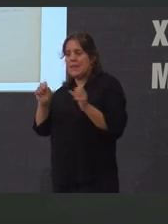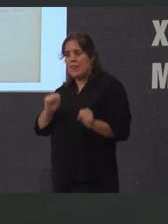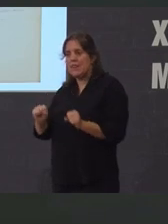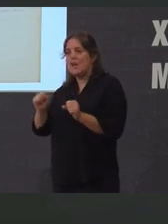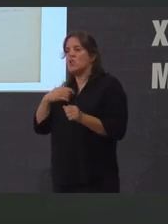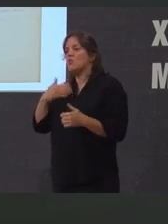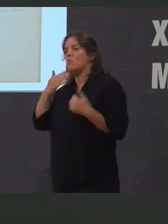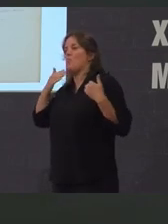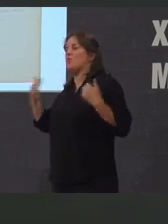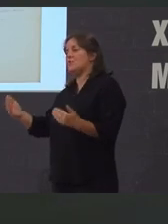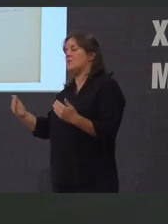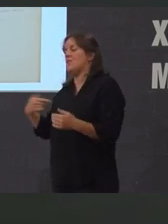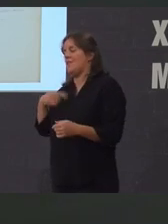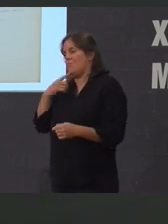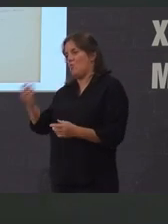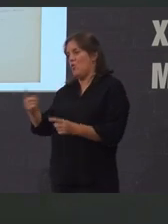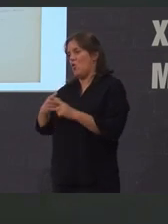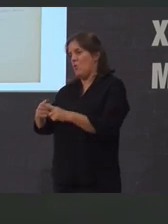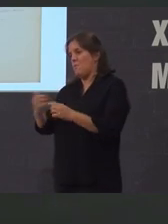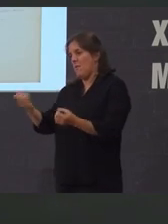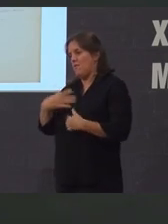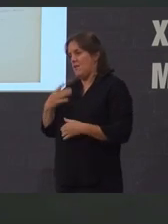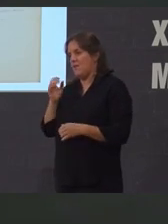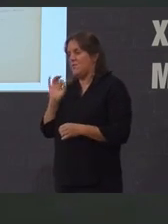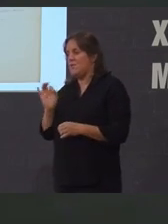moitas grazas por compartilos con nós.